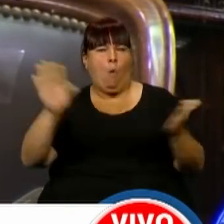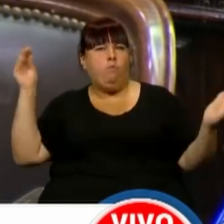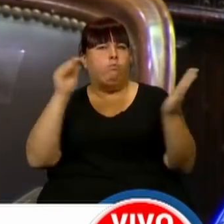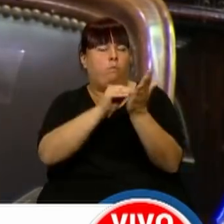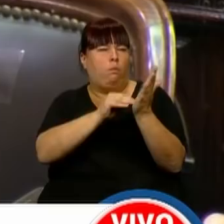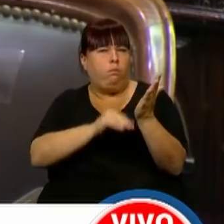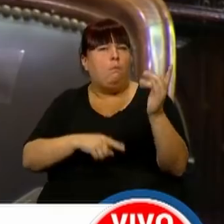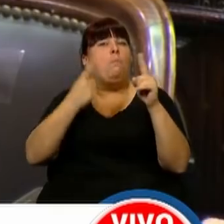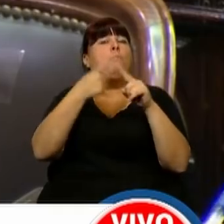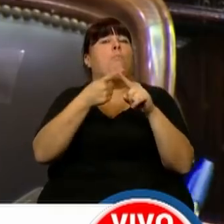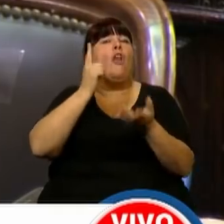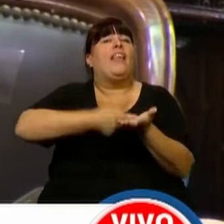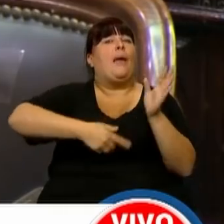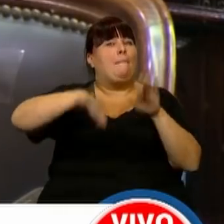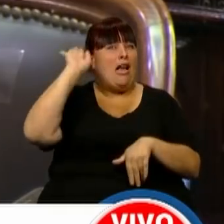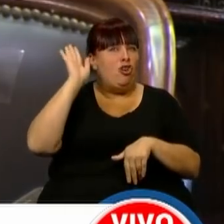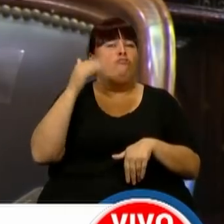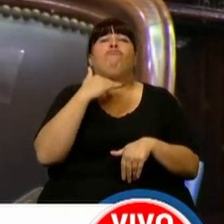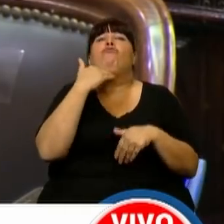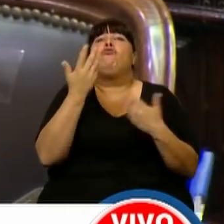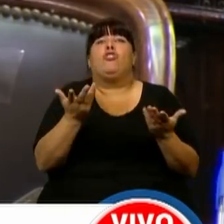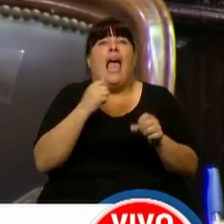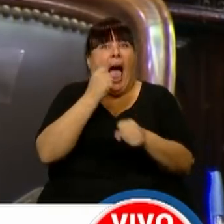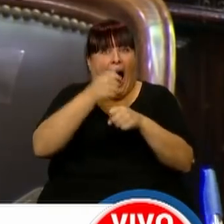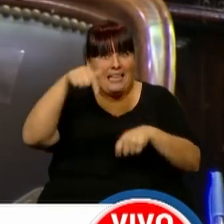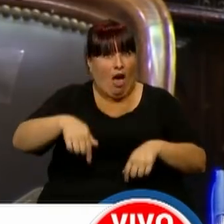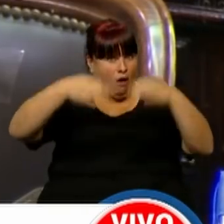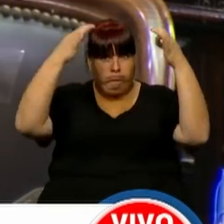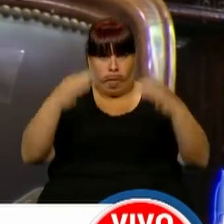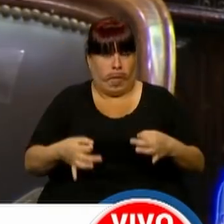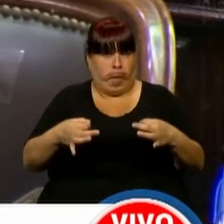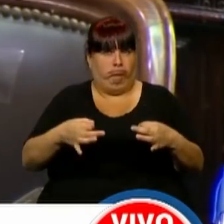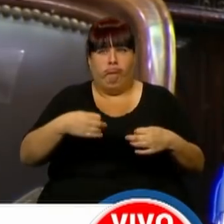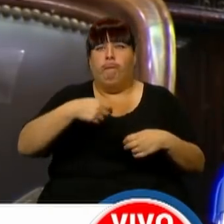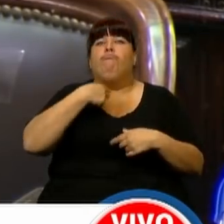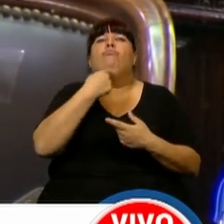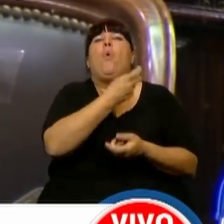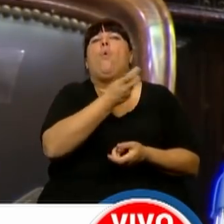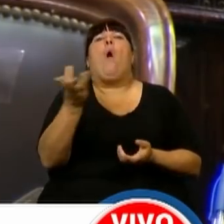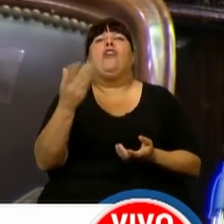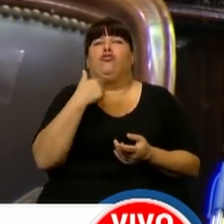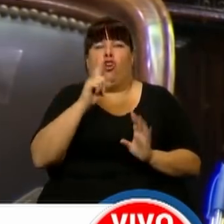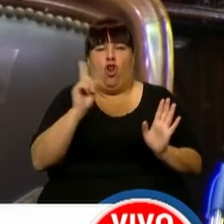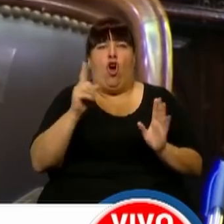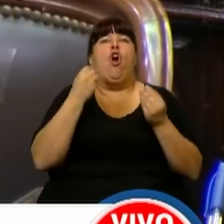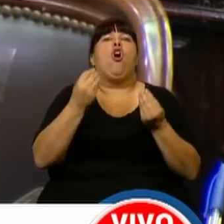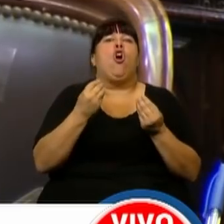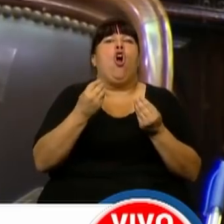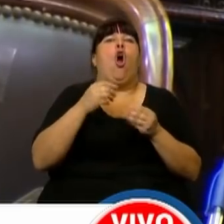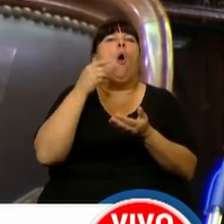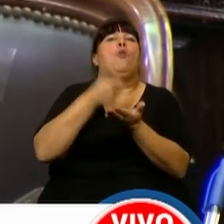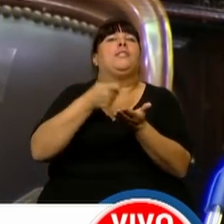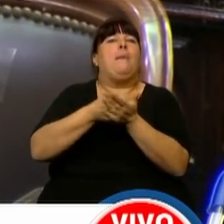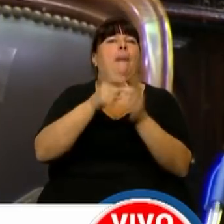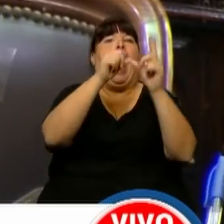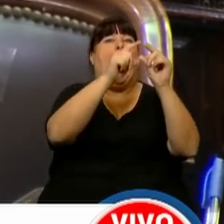tiene el dictamen por mayoría, que no sabemos porque hasta ahora oficialmente no dijeron cuánto salía ni cómo se iban a financiar